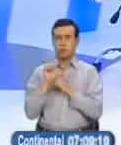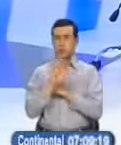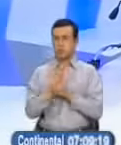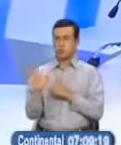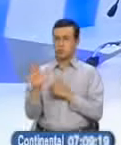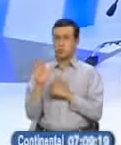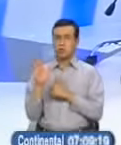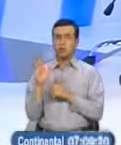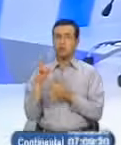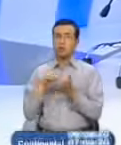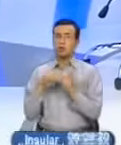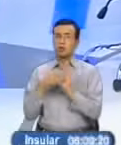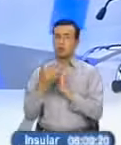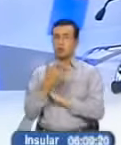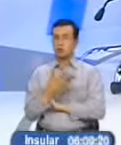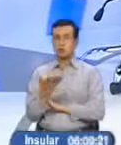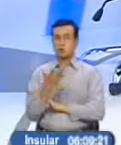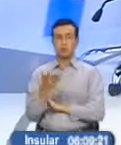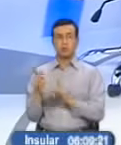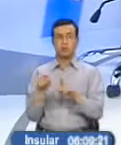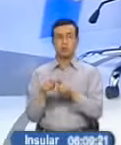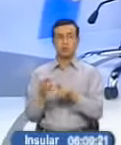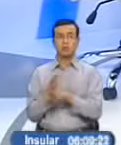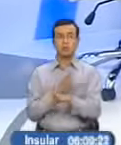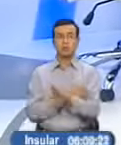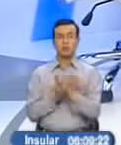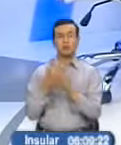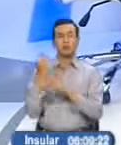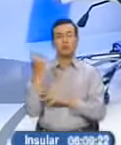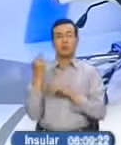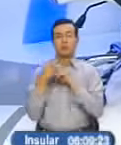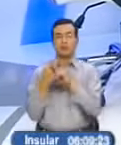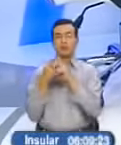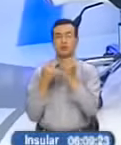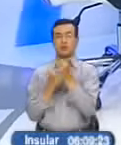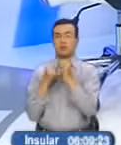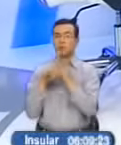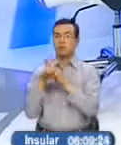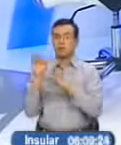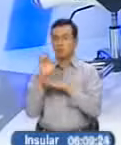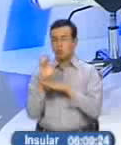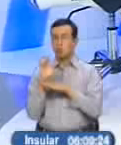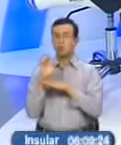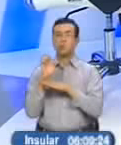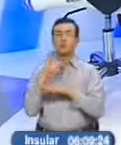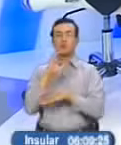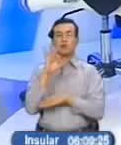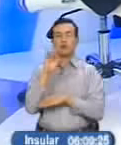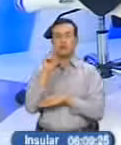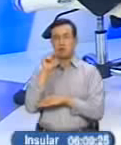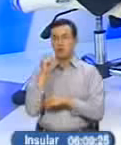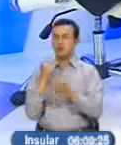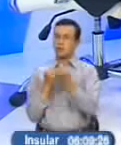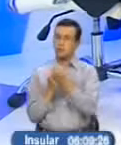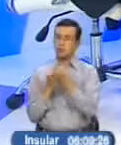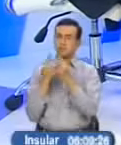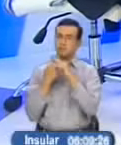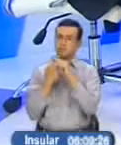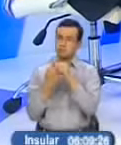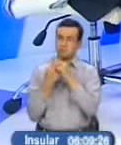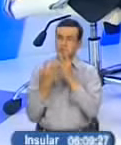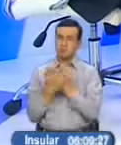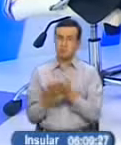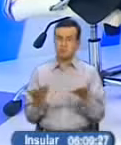ese sentido, activar también, como se han activado, líneas de crédito a través del Banco Ecuador, de la Corporación Financiera Nacional,